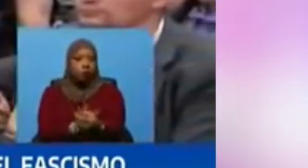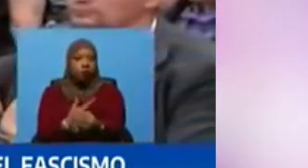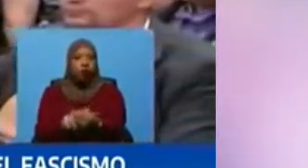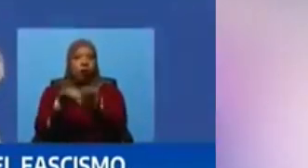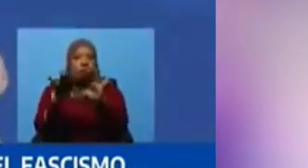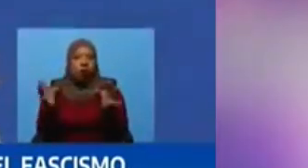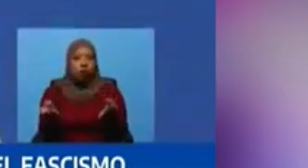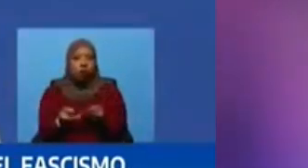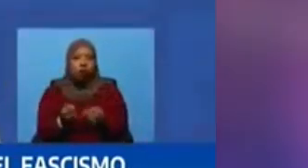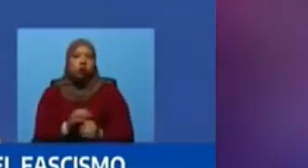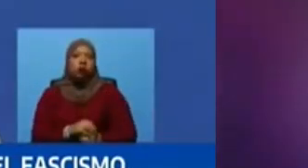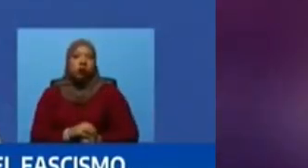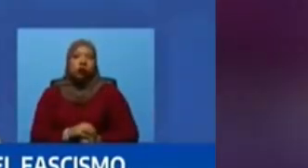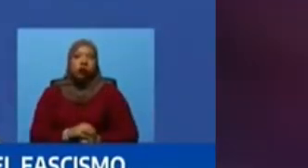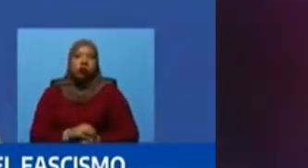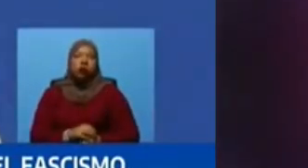mundo,